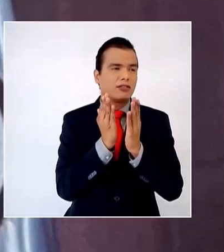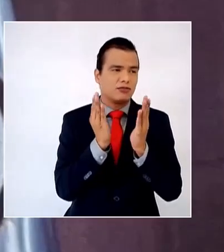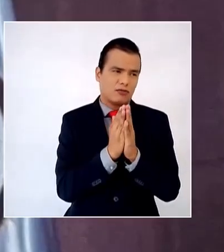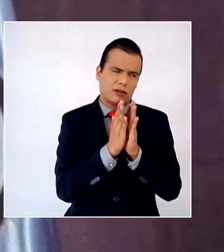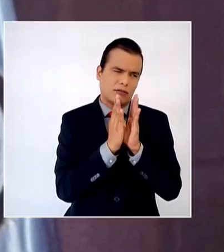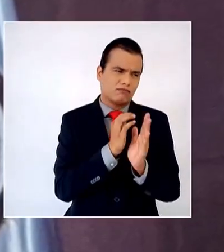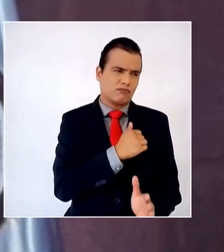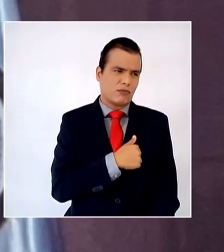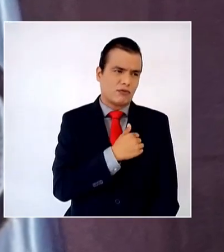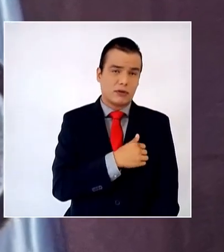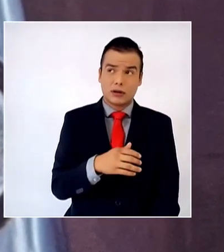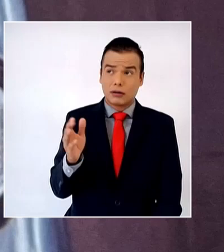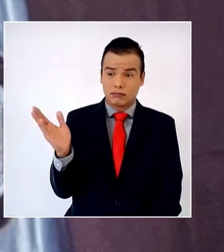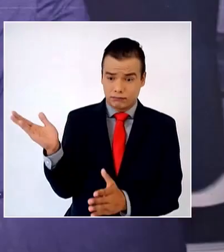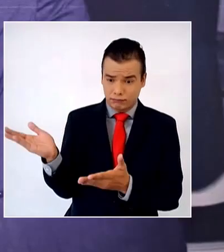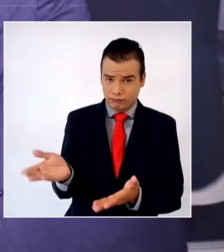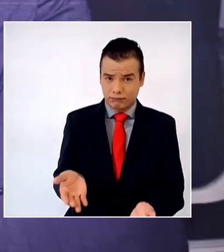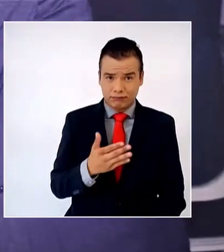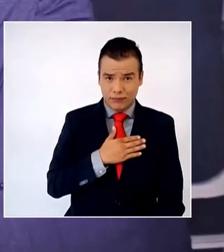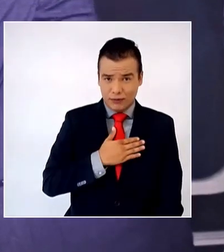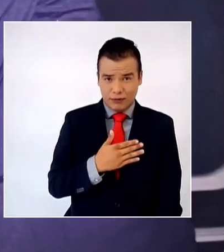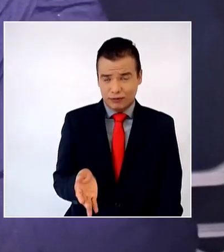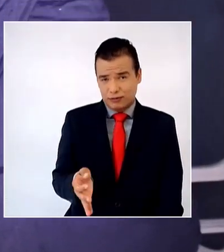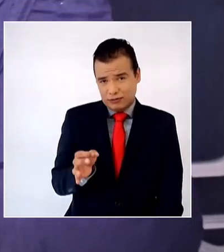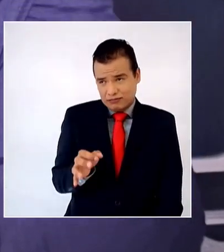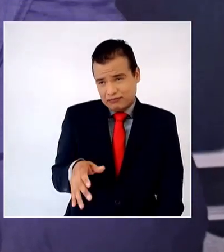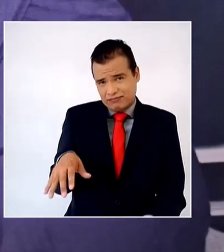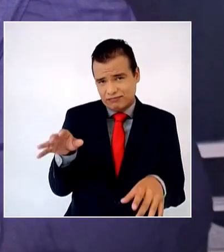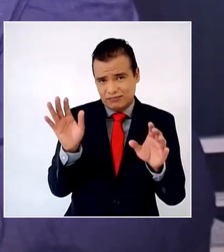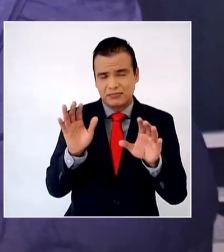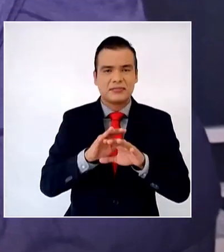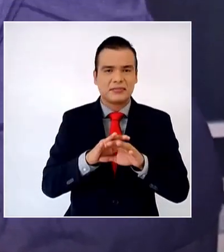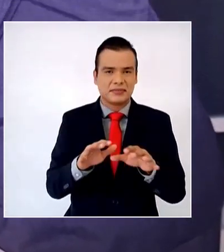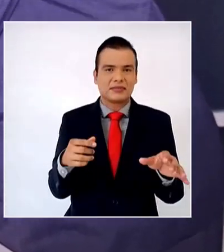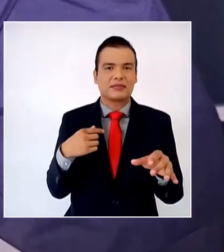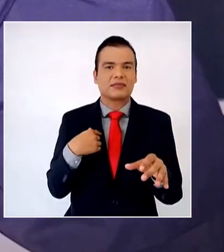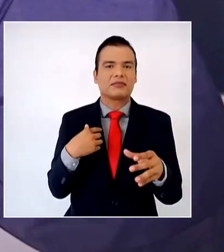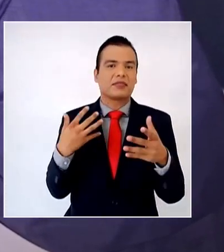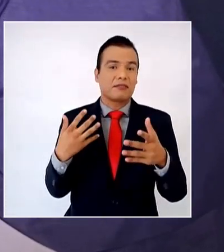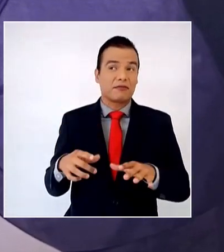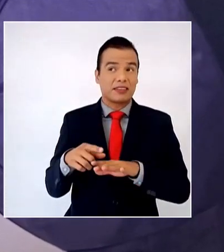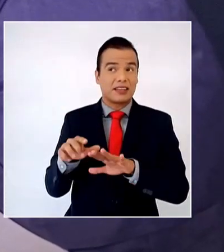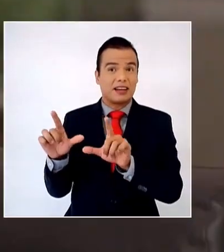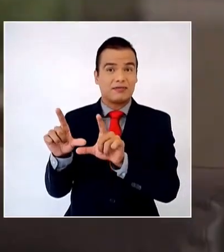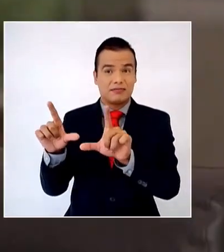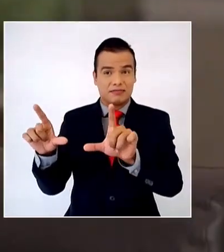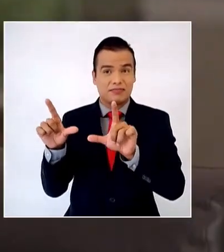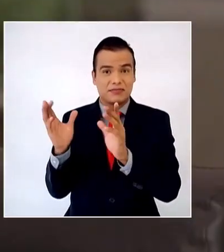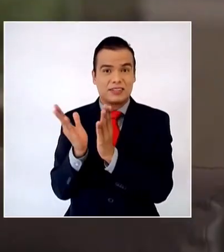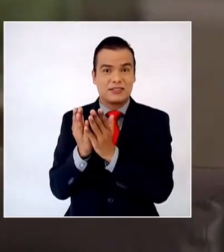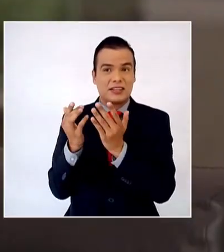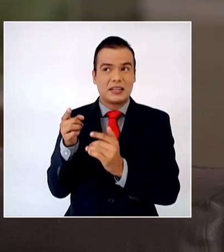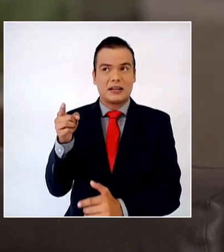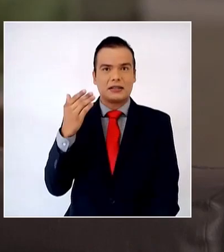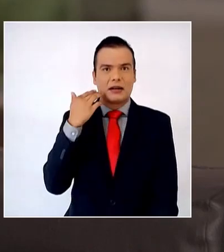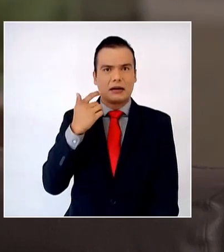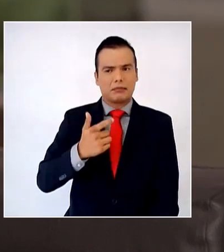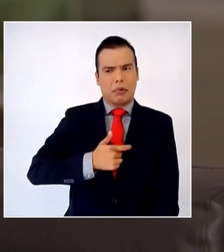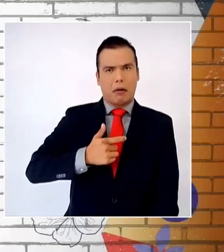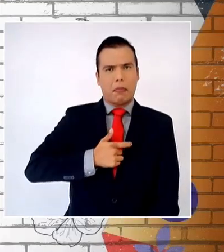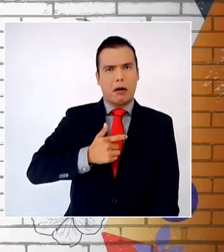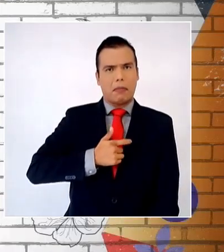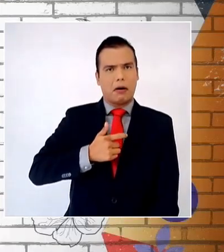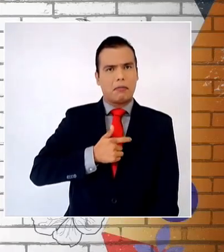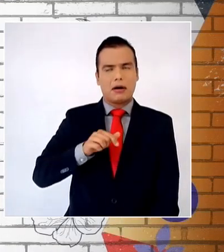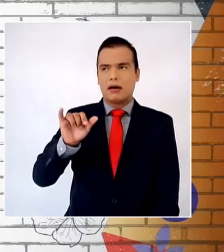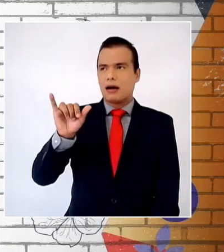hagámosle, tráigamela. Cuando nos fuimos al grado de ella, la mayoría de las medallas que daban era que Millerlandi